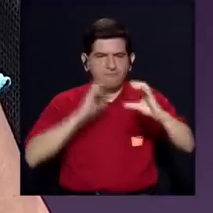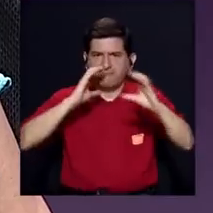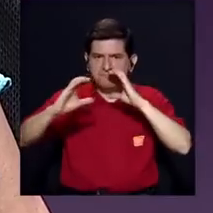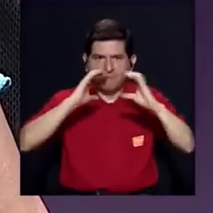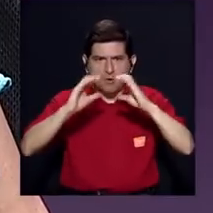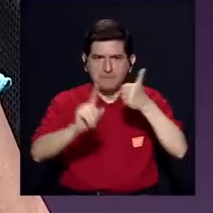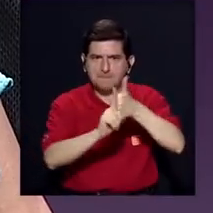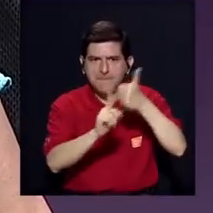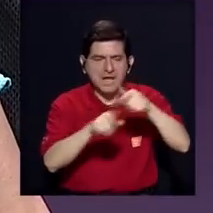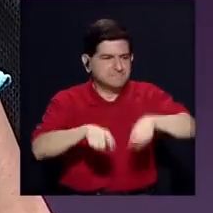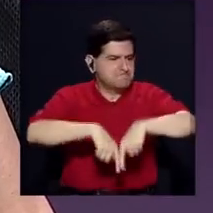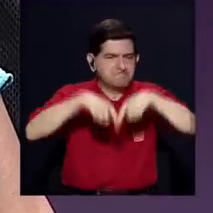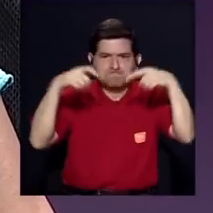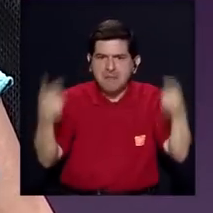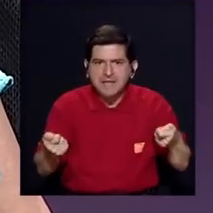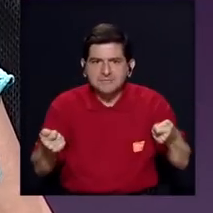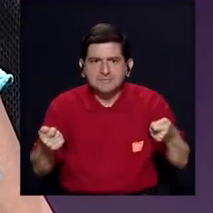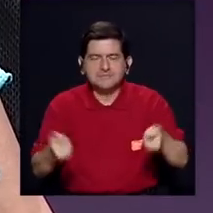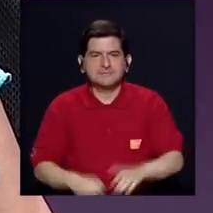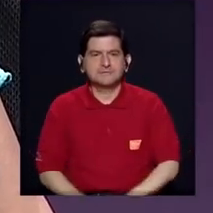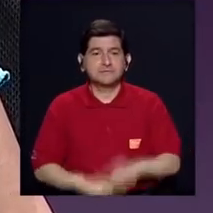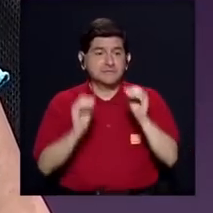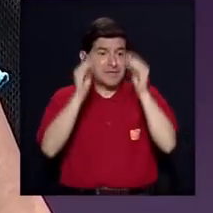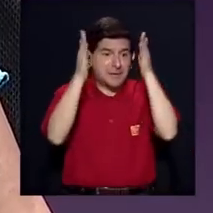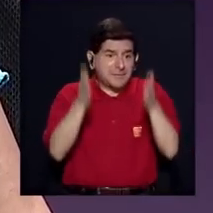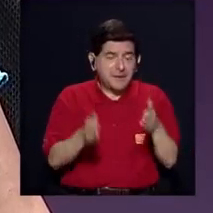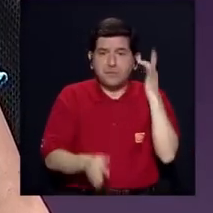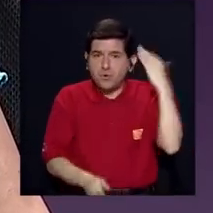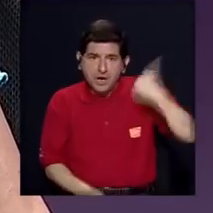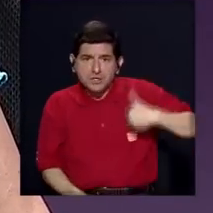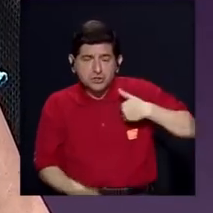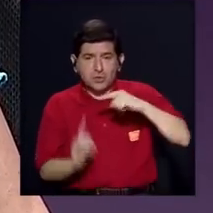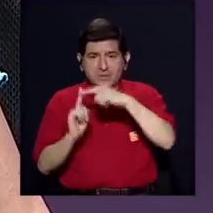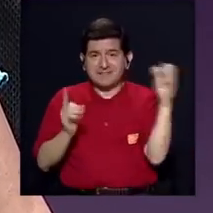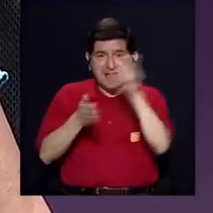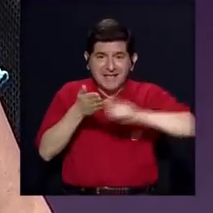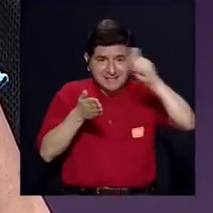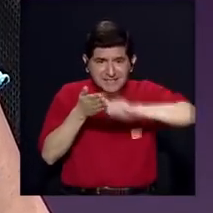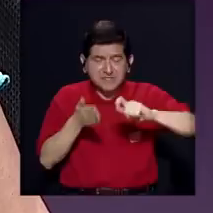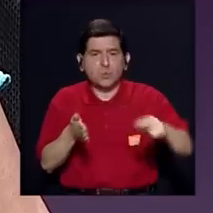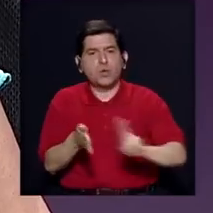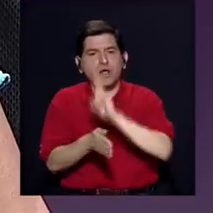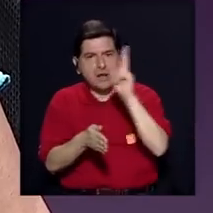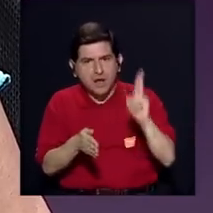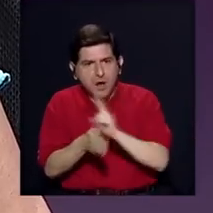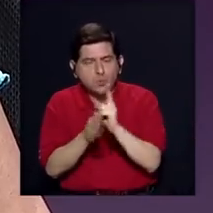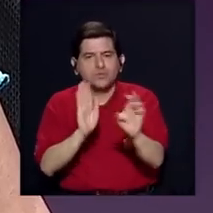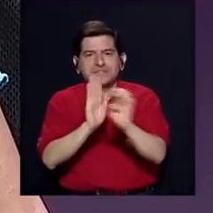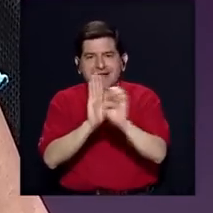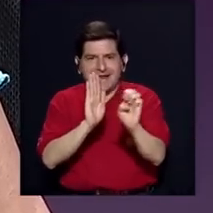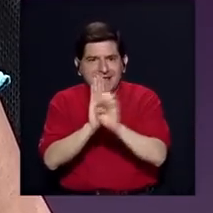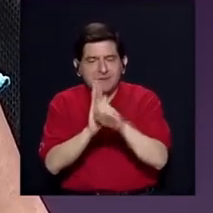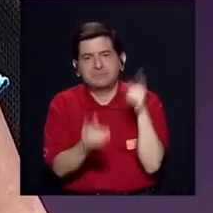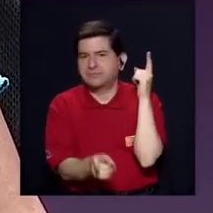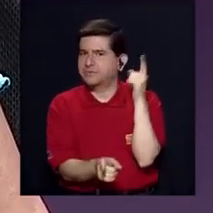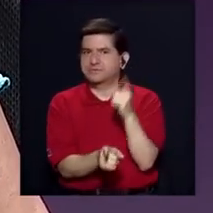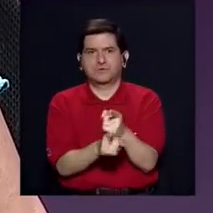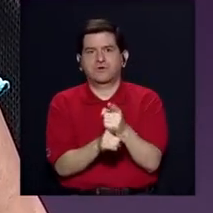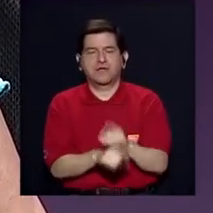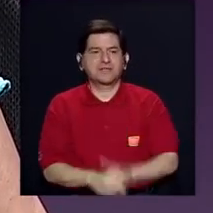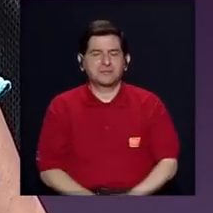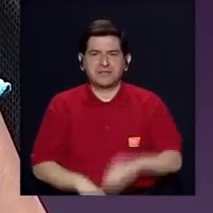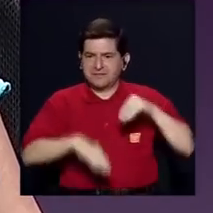comunicación la prensa las maestras y los maestros en las escuelas que usan muchas veces ejemplos que efectivamente son